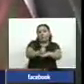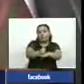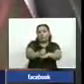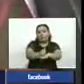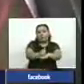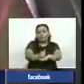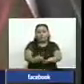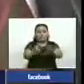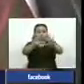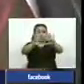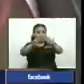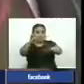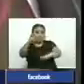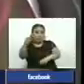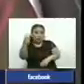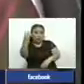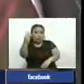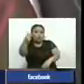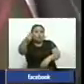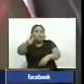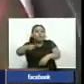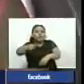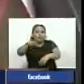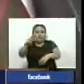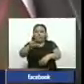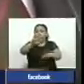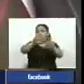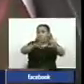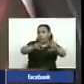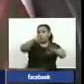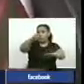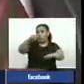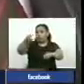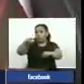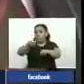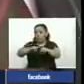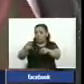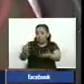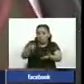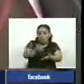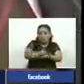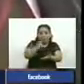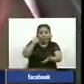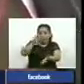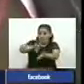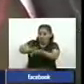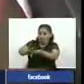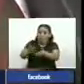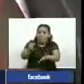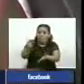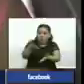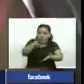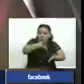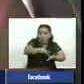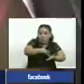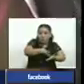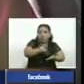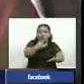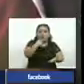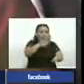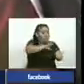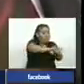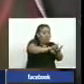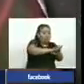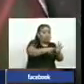esos 800 dólares, es decir, el excedente del canon de arrendamiento era pagado a los señores